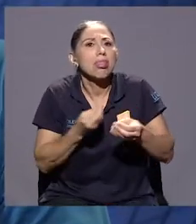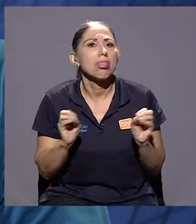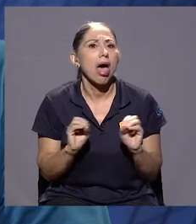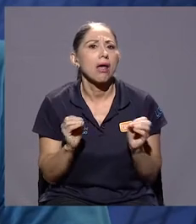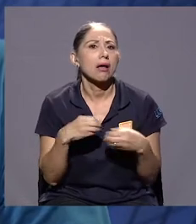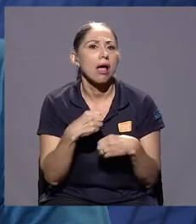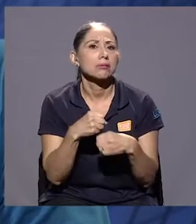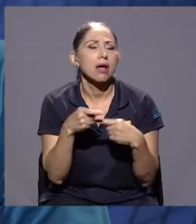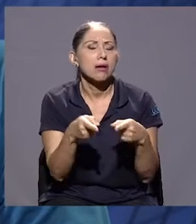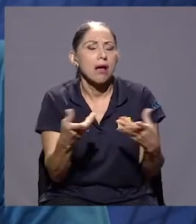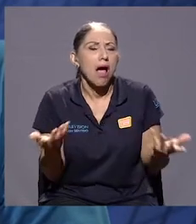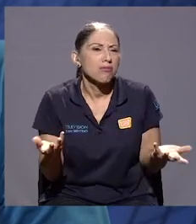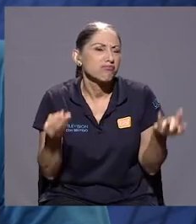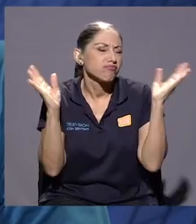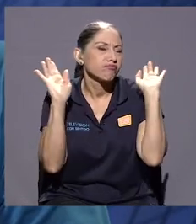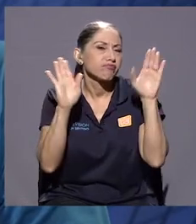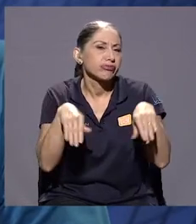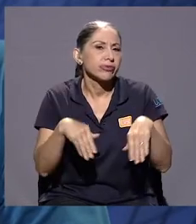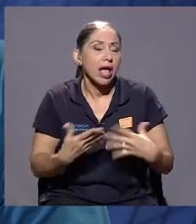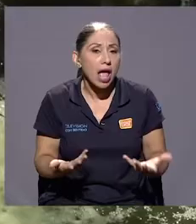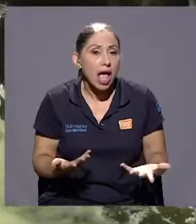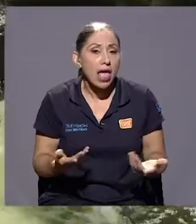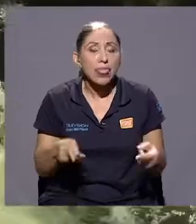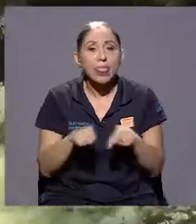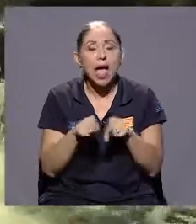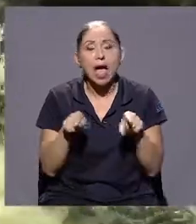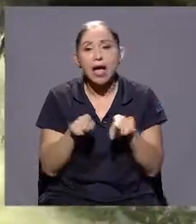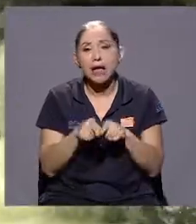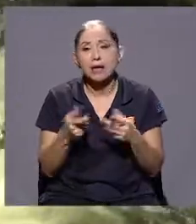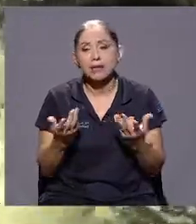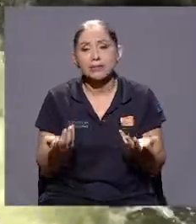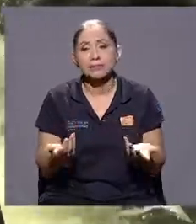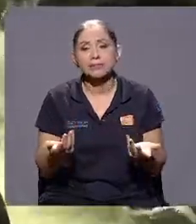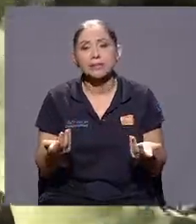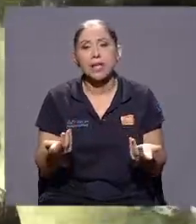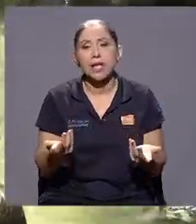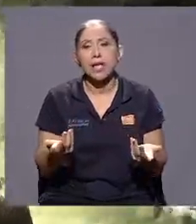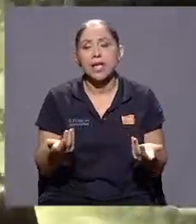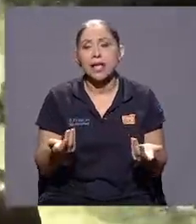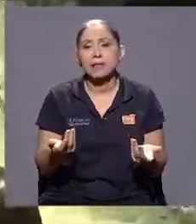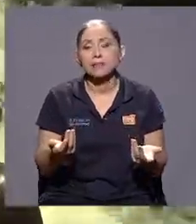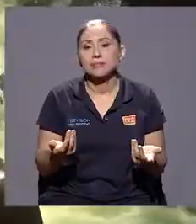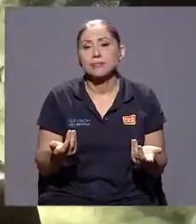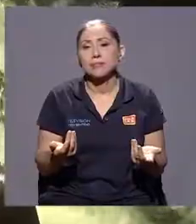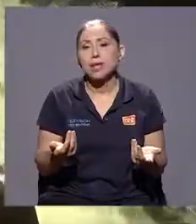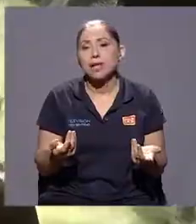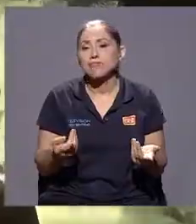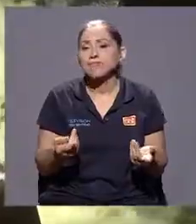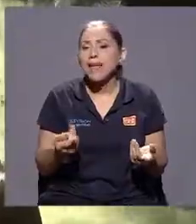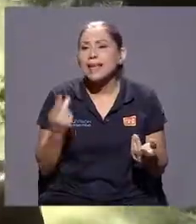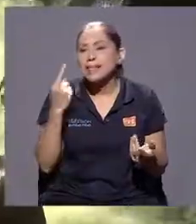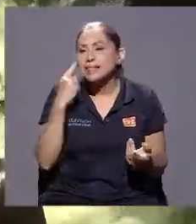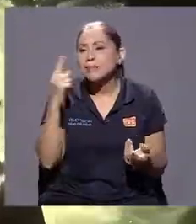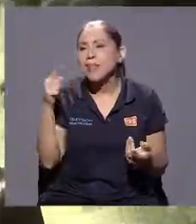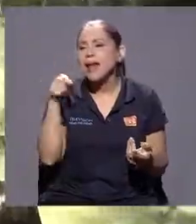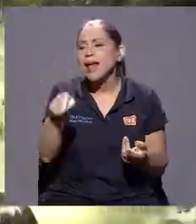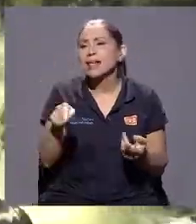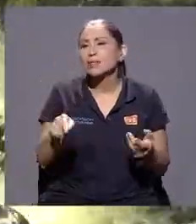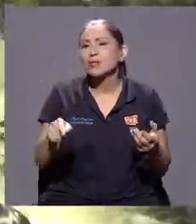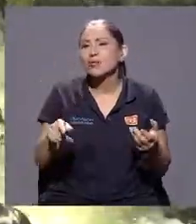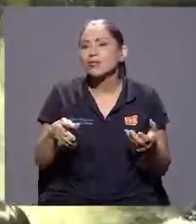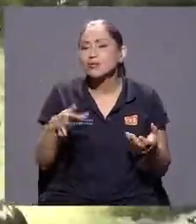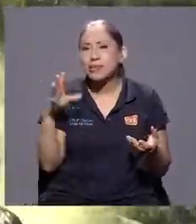gran parte digamos también de lo que que impulsa a hacer es darse cuenta que son espacios que están vivos